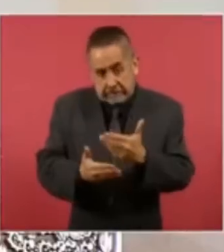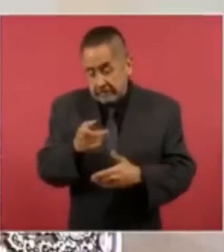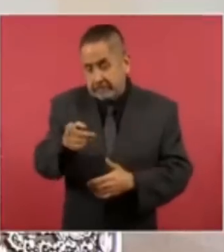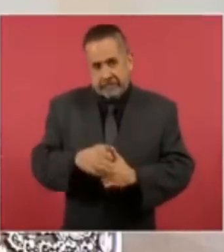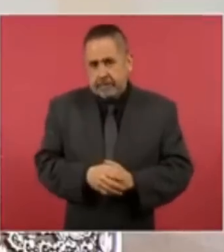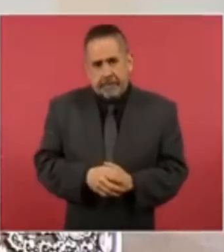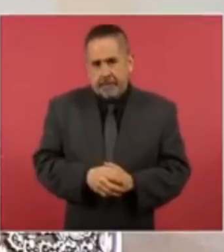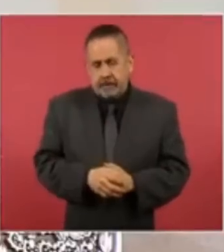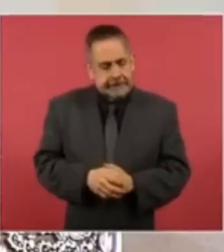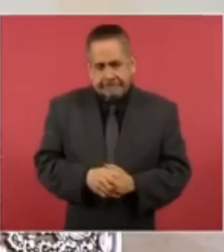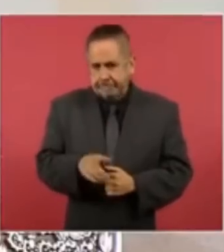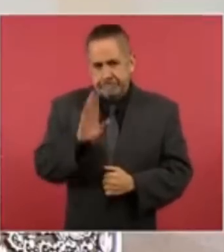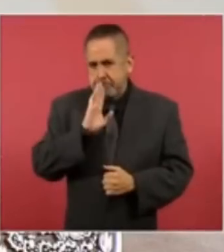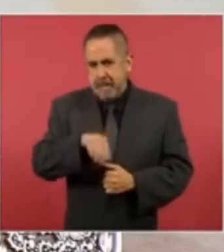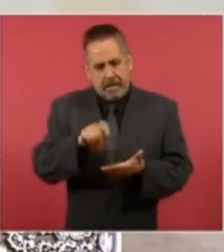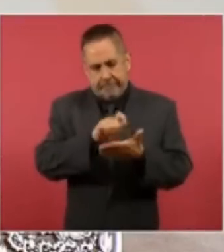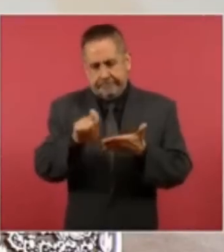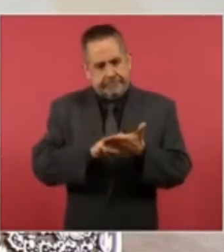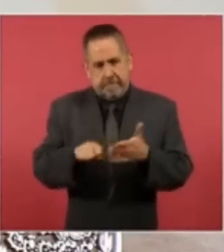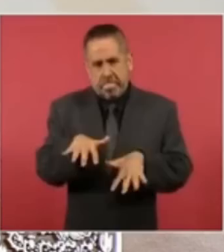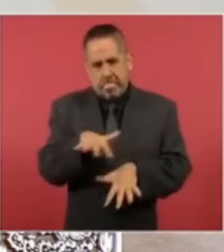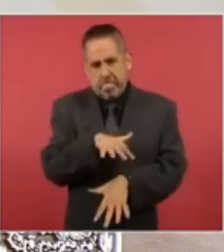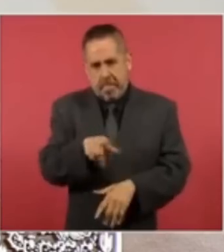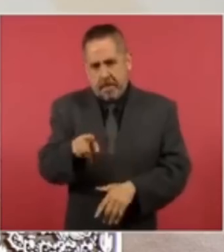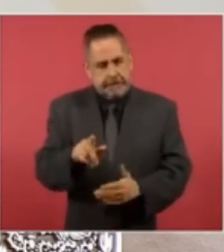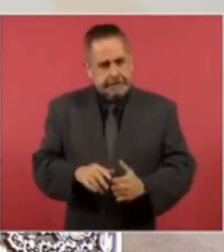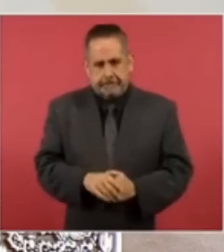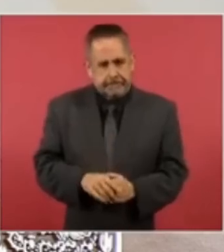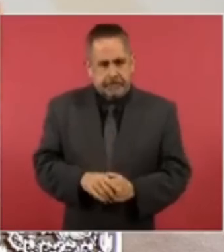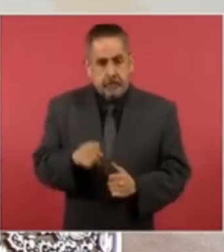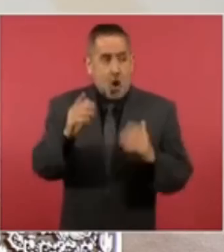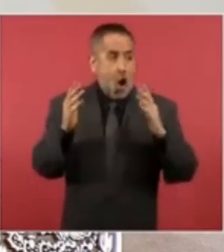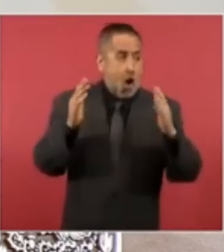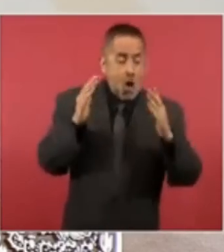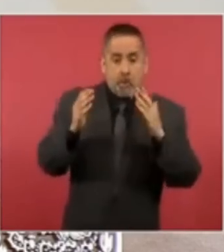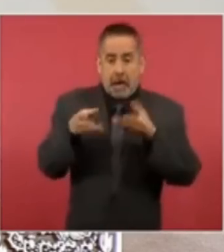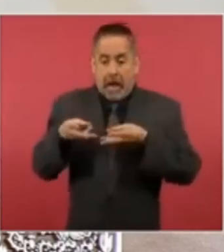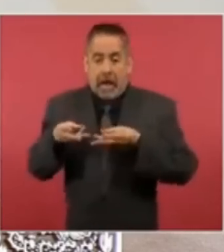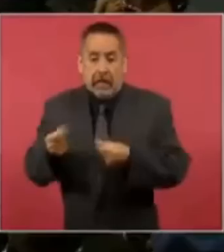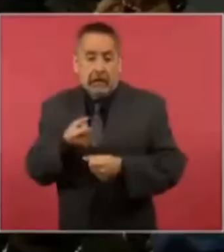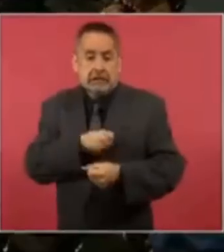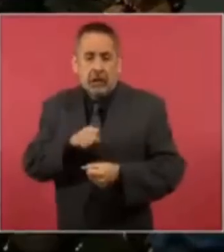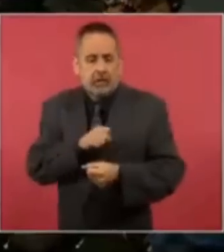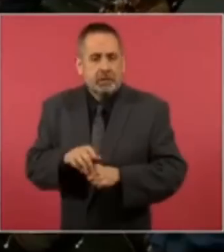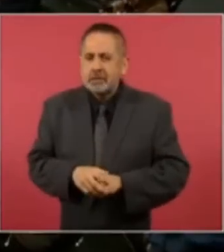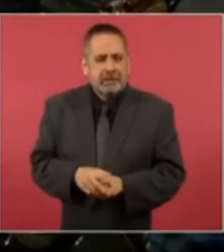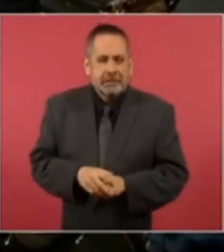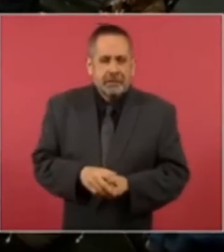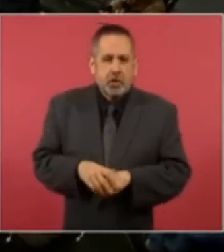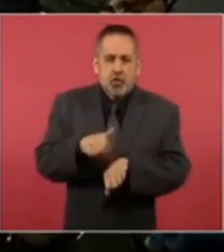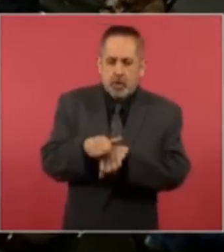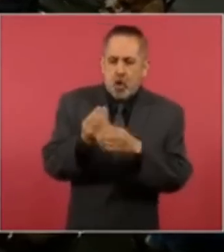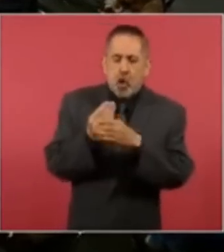pero es muy pobremente realizada. Primero, el comparativo que hace del gasto de salud es solamente del ramo